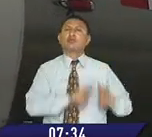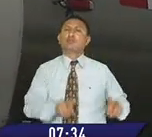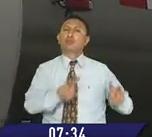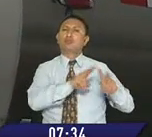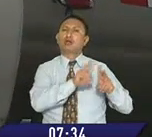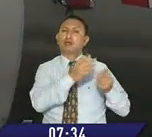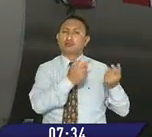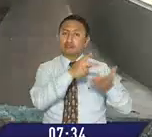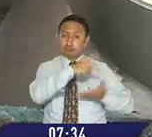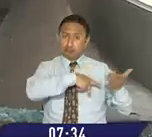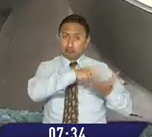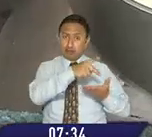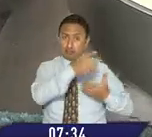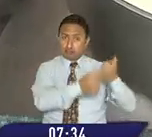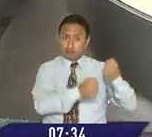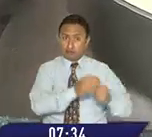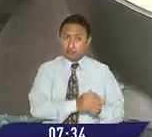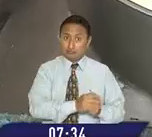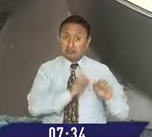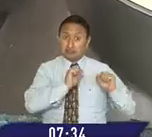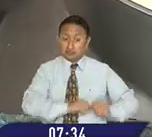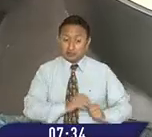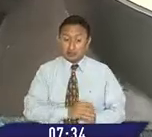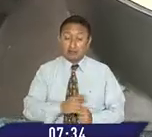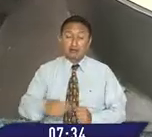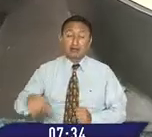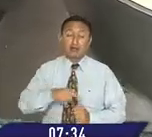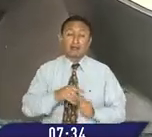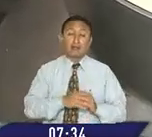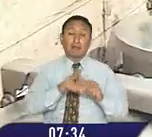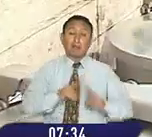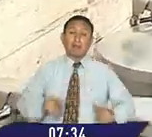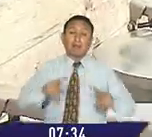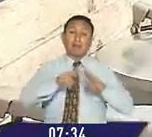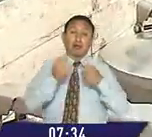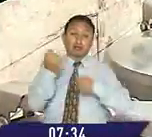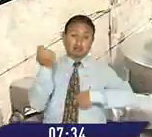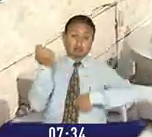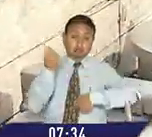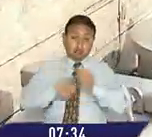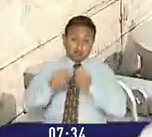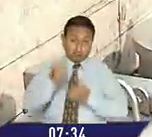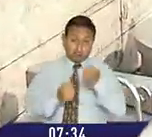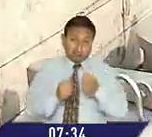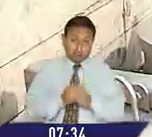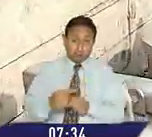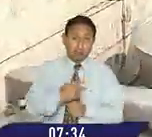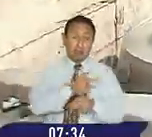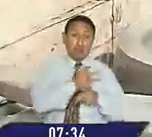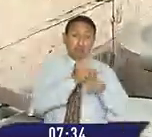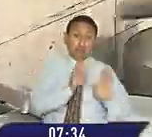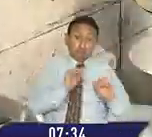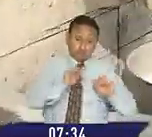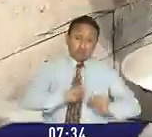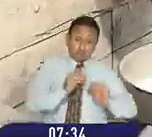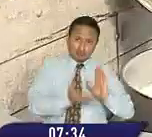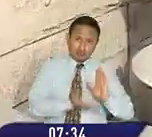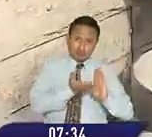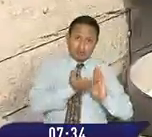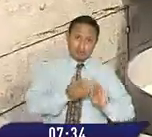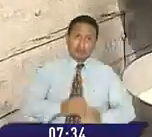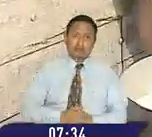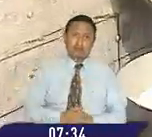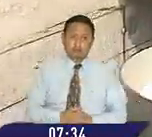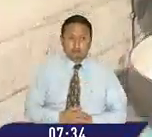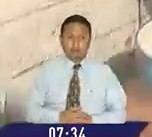sustentación, se puntualizó que permitirá que ante un incremento del precio de venta al público de la leche, el productor gane más en términos